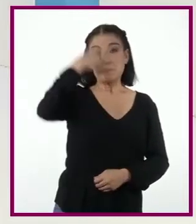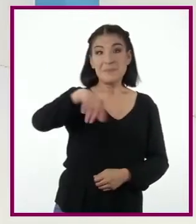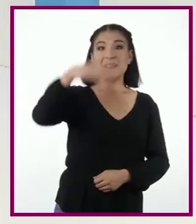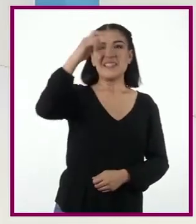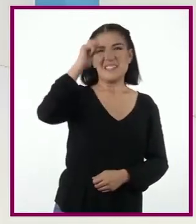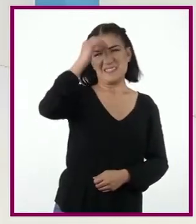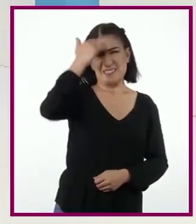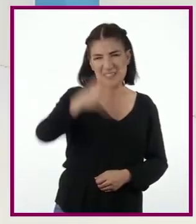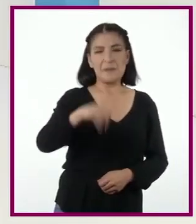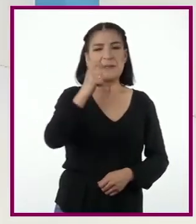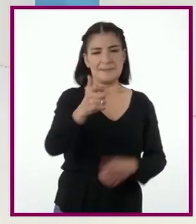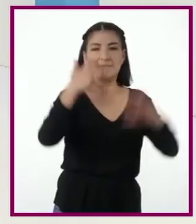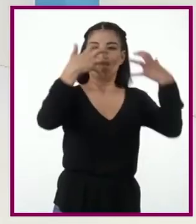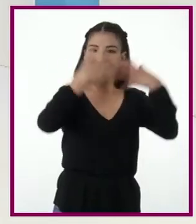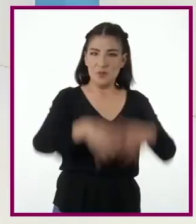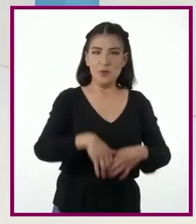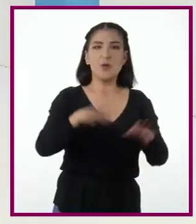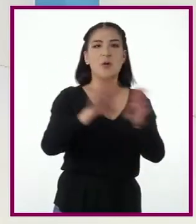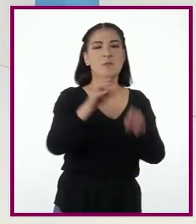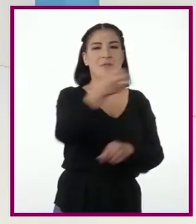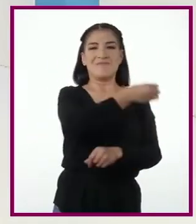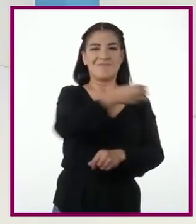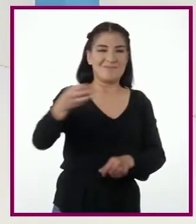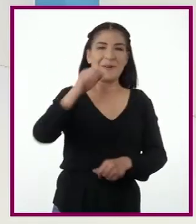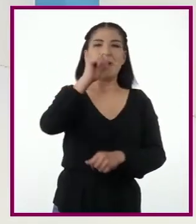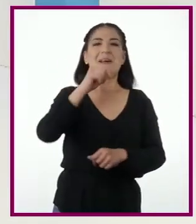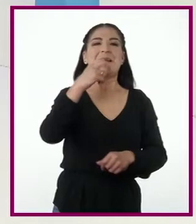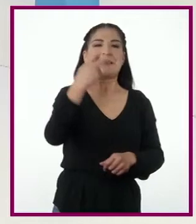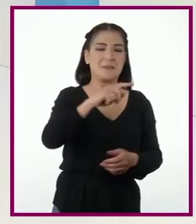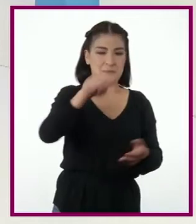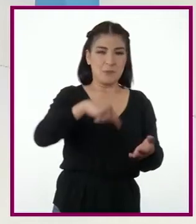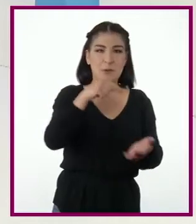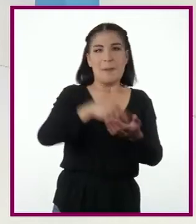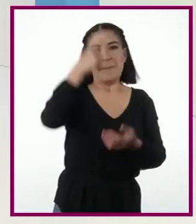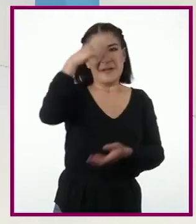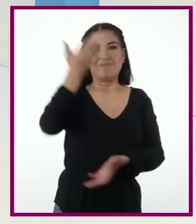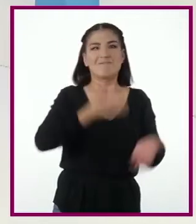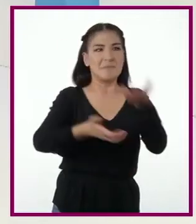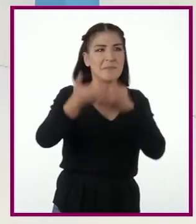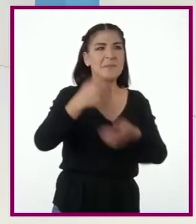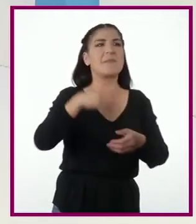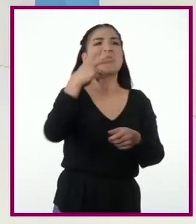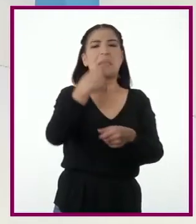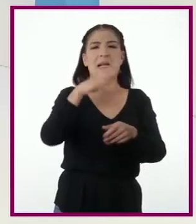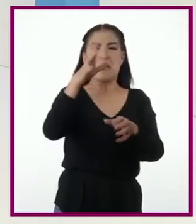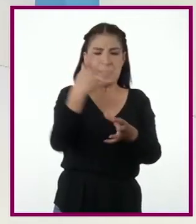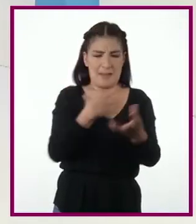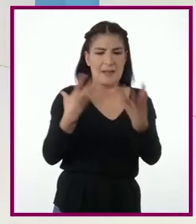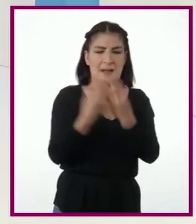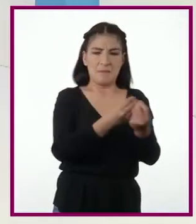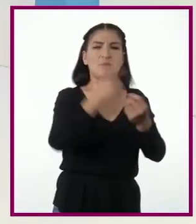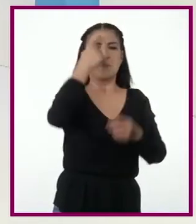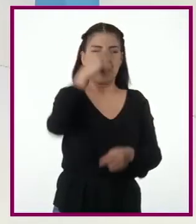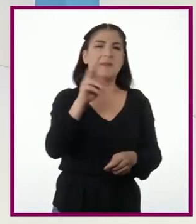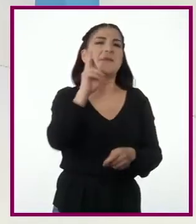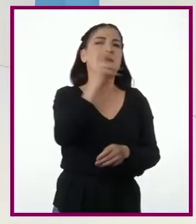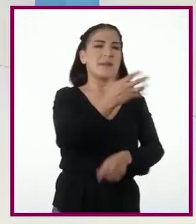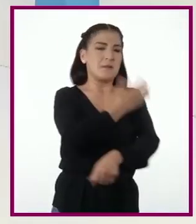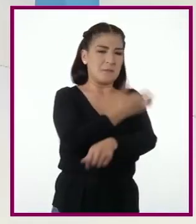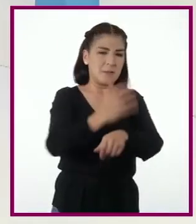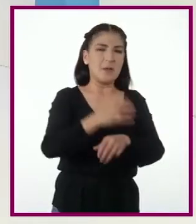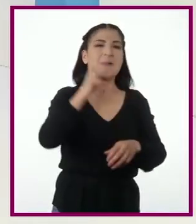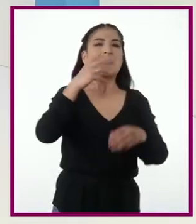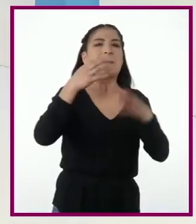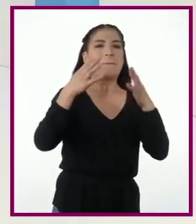sobre el funcionamiento y organización del lugar predilecto del comercio, acompáñenme a ver el video El Mercado